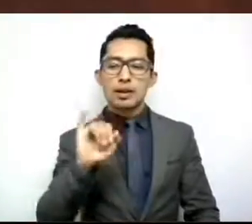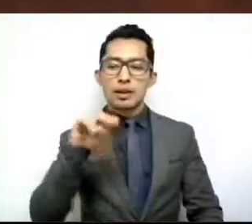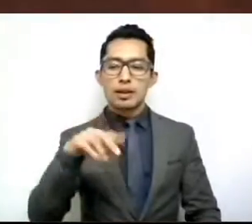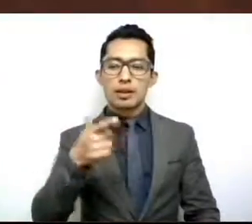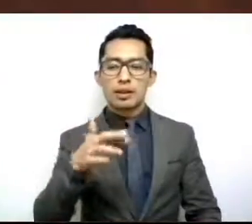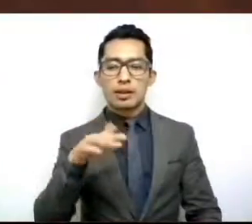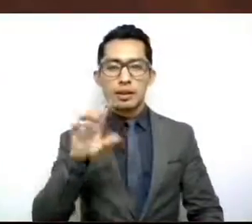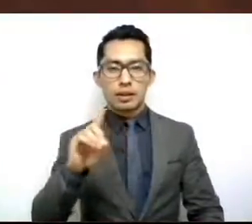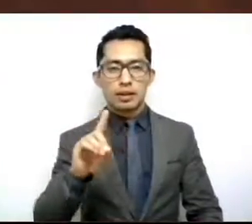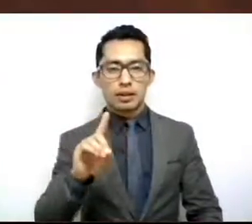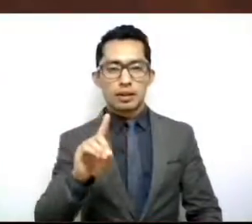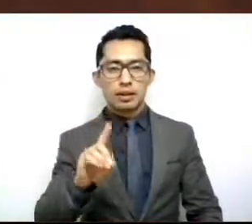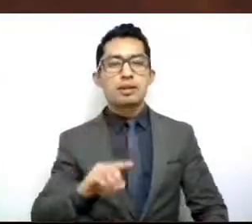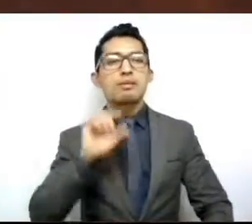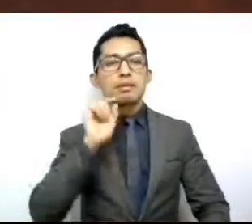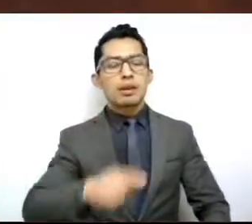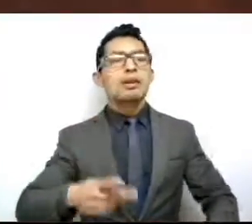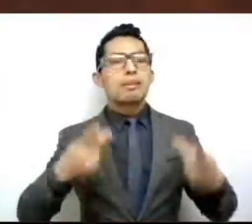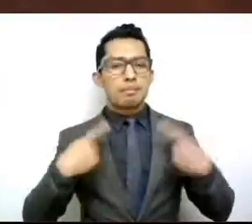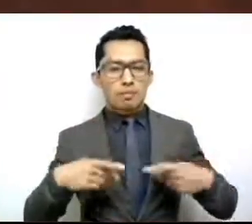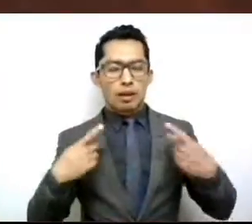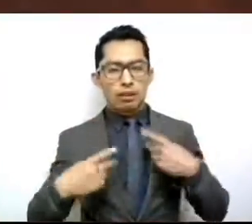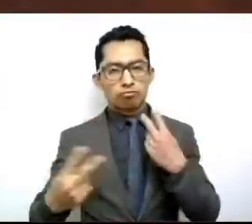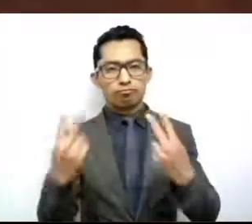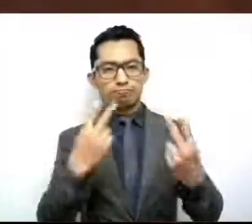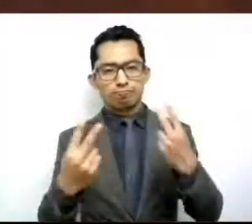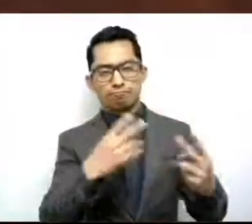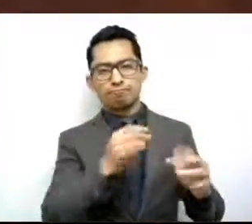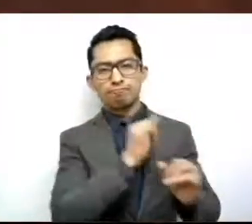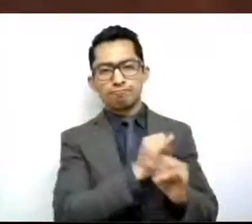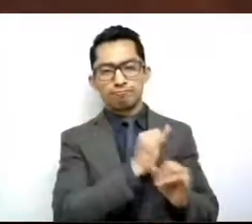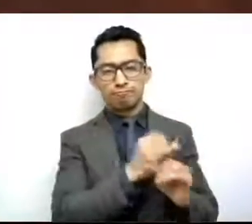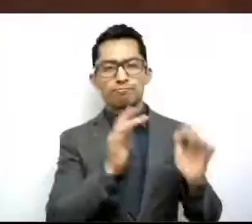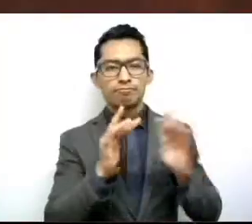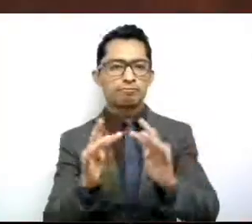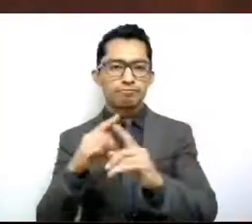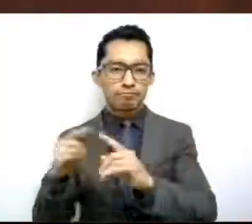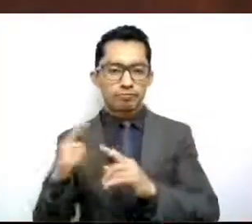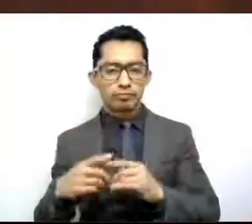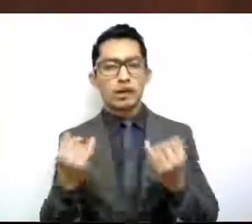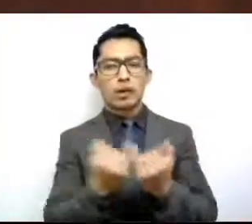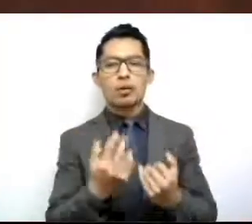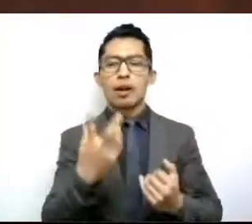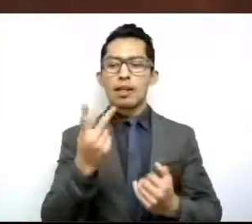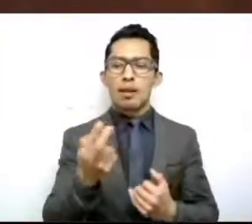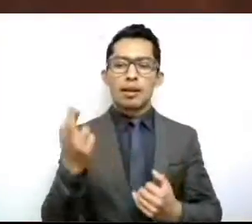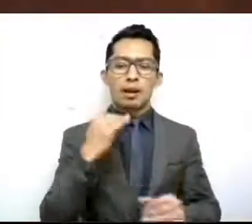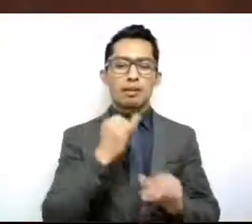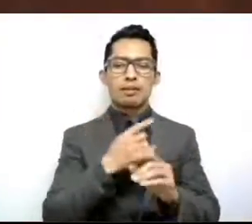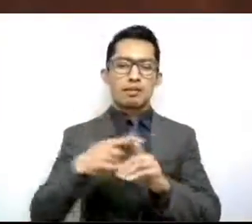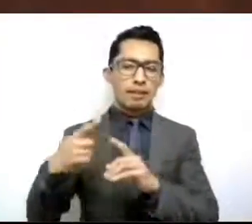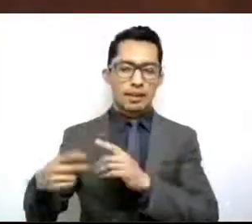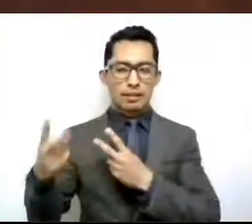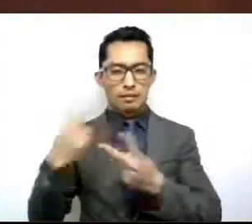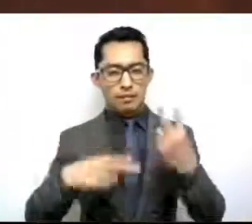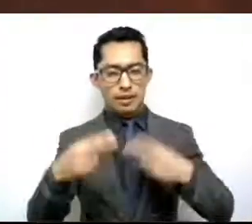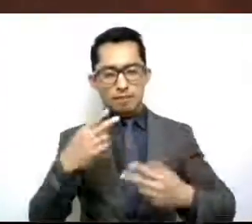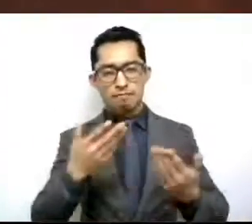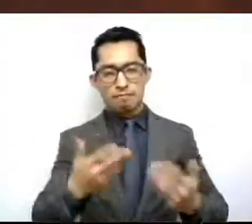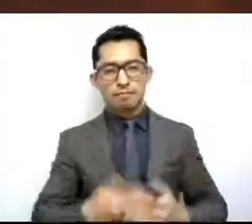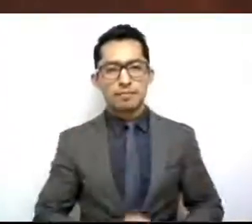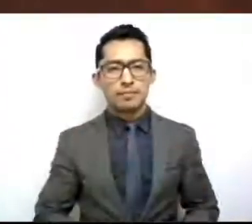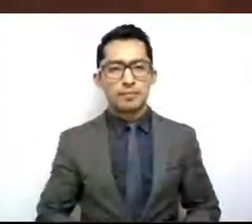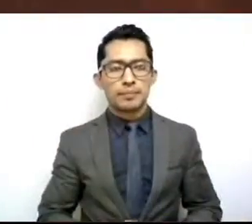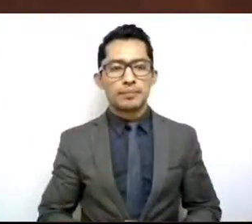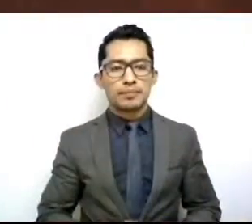Chemelensky, también a las personas que nos siguen a través de las redes sociales y a los medios de comunicación que nos acompañan. De